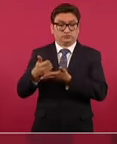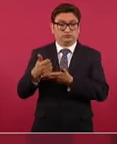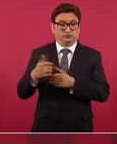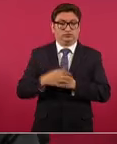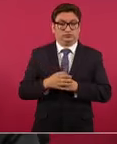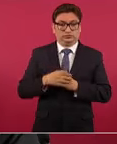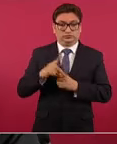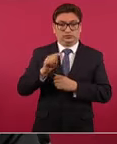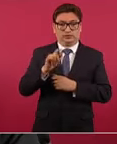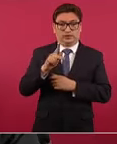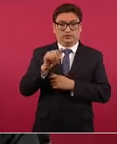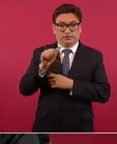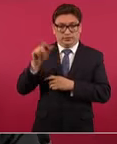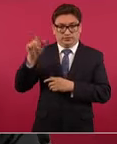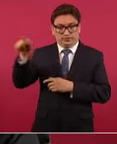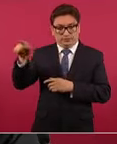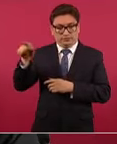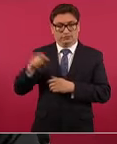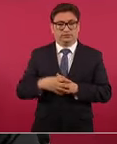en tlapa